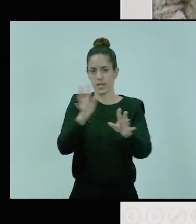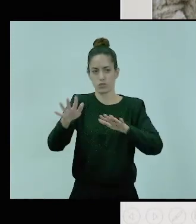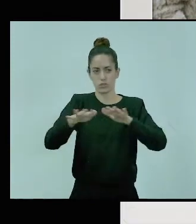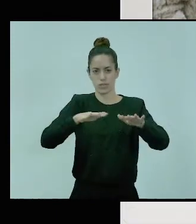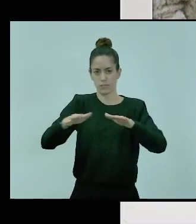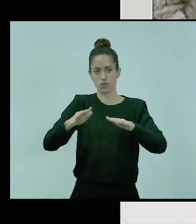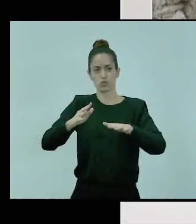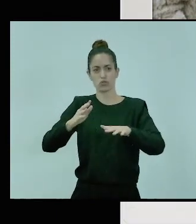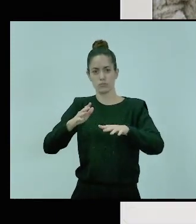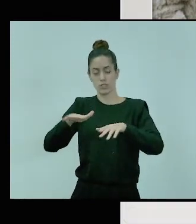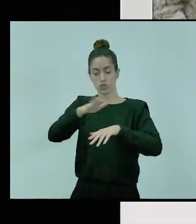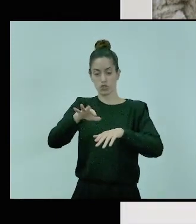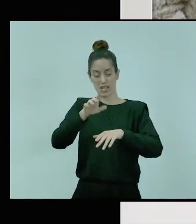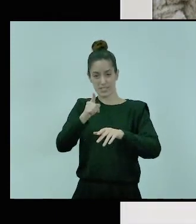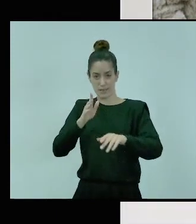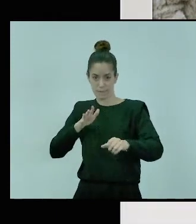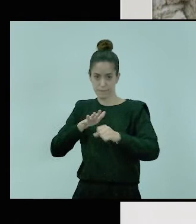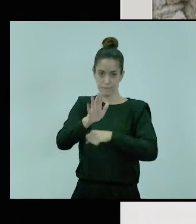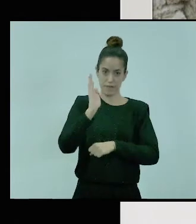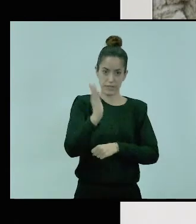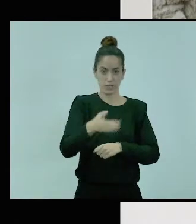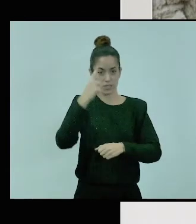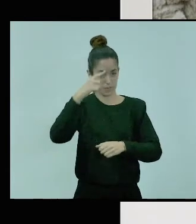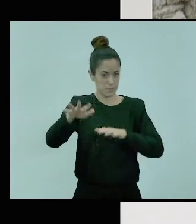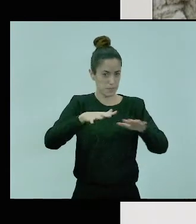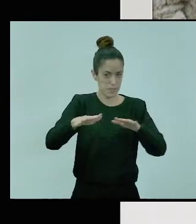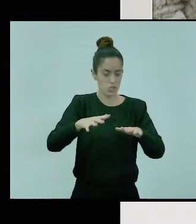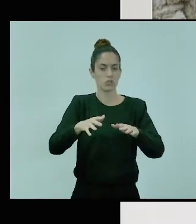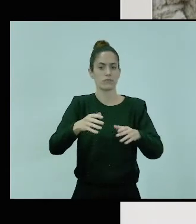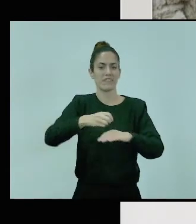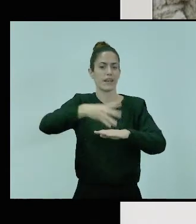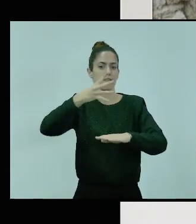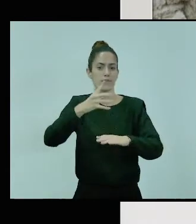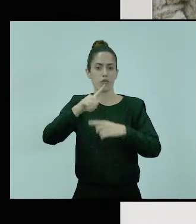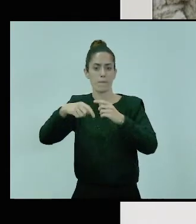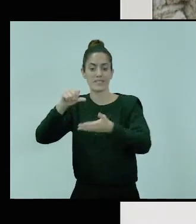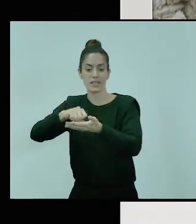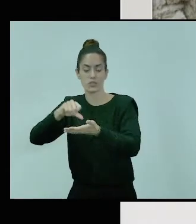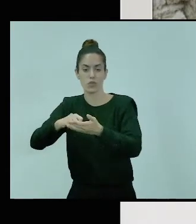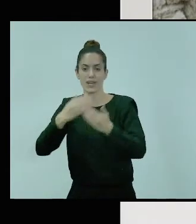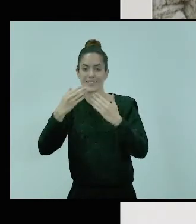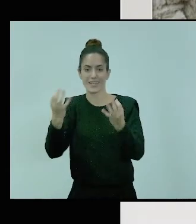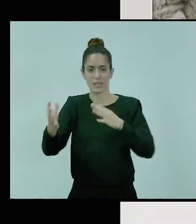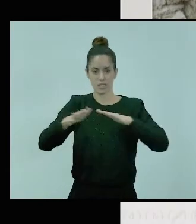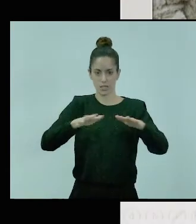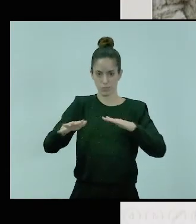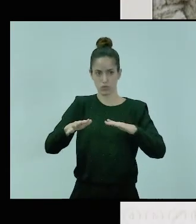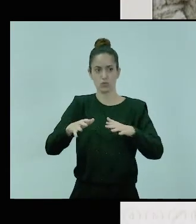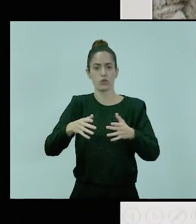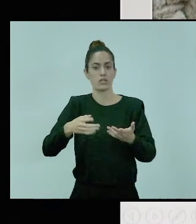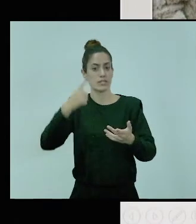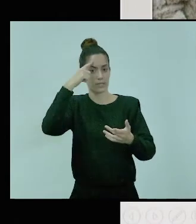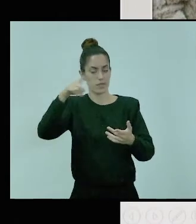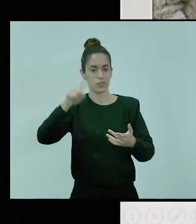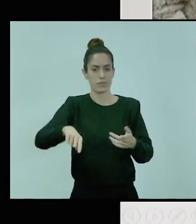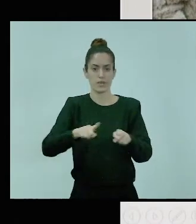estuvieron afectando a esta zona y podemos saber la vibración del edificio y de la ciudad con ese terremoto. Sabiendo